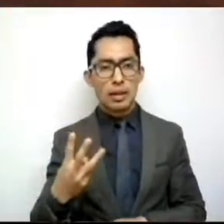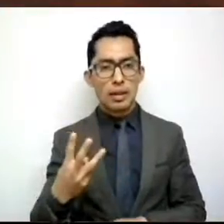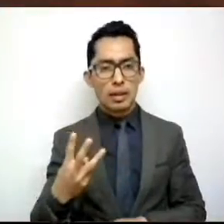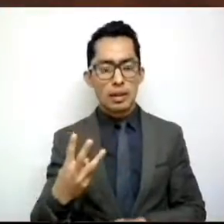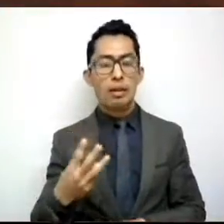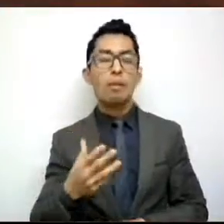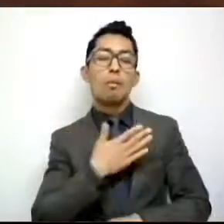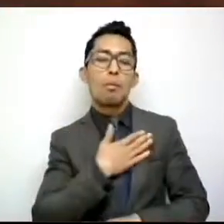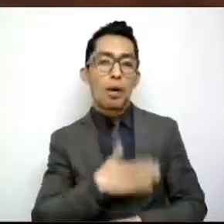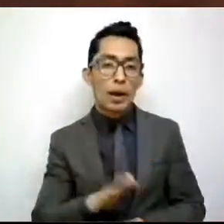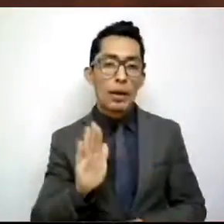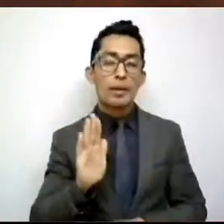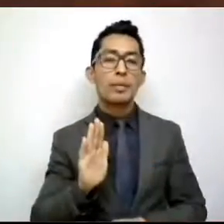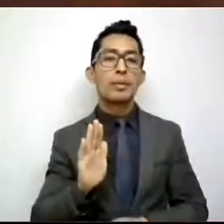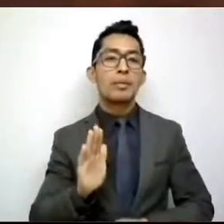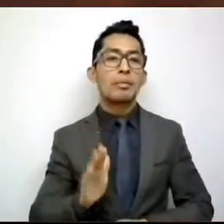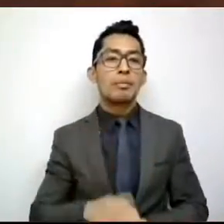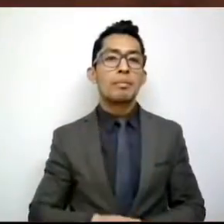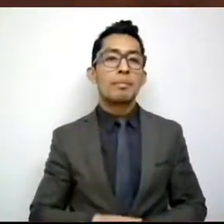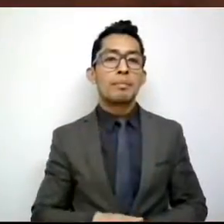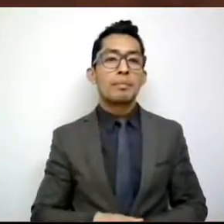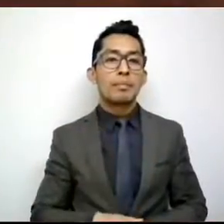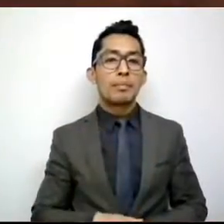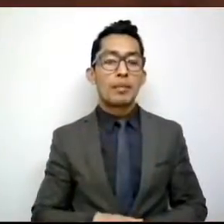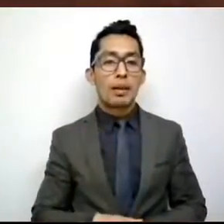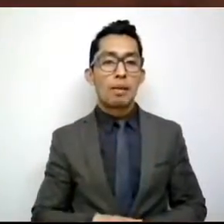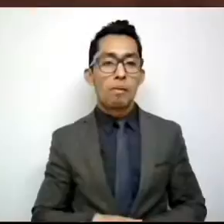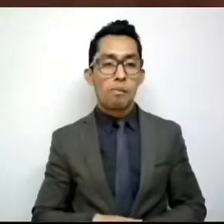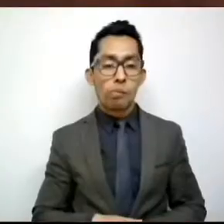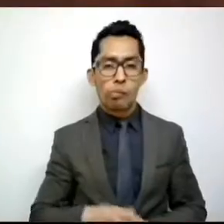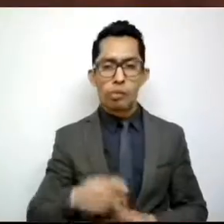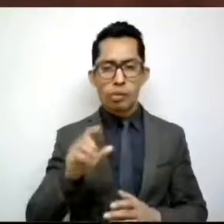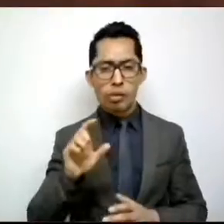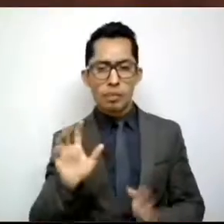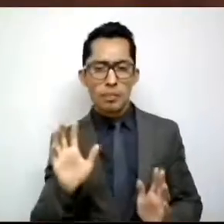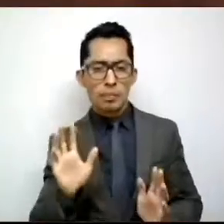Bueno, pues no creo que sea esa fecha, pero